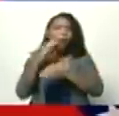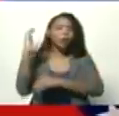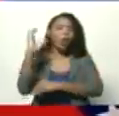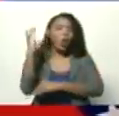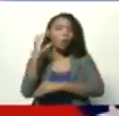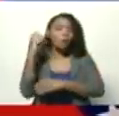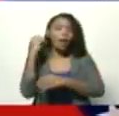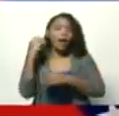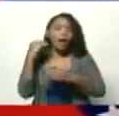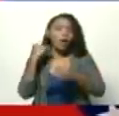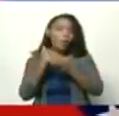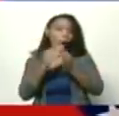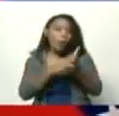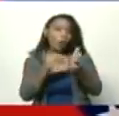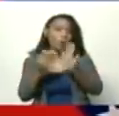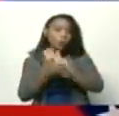¿no?